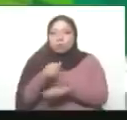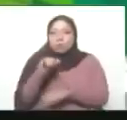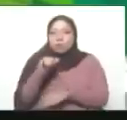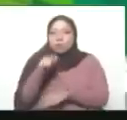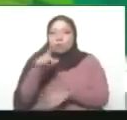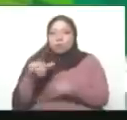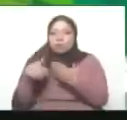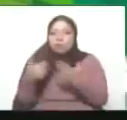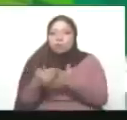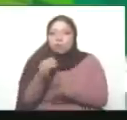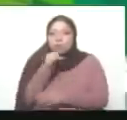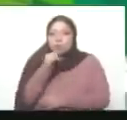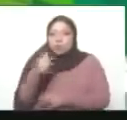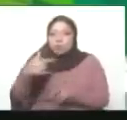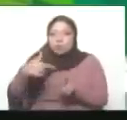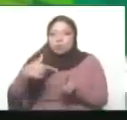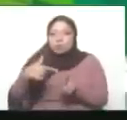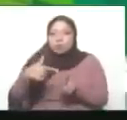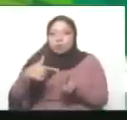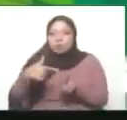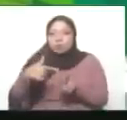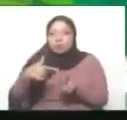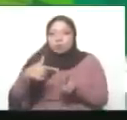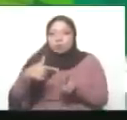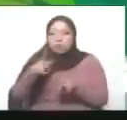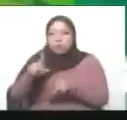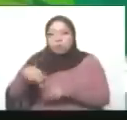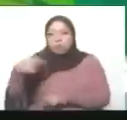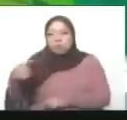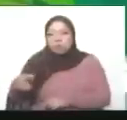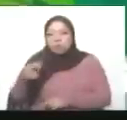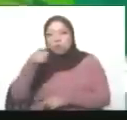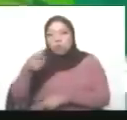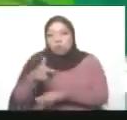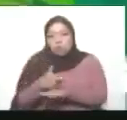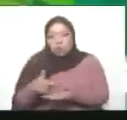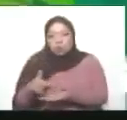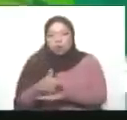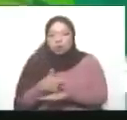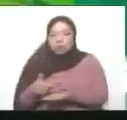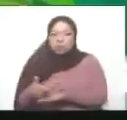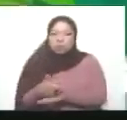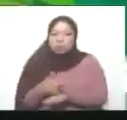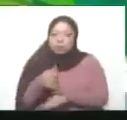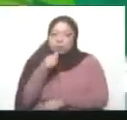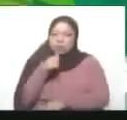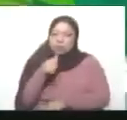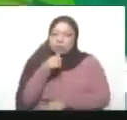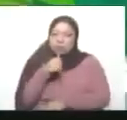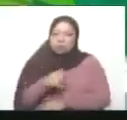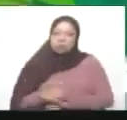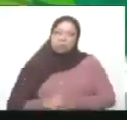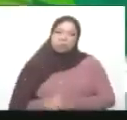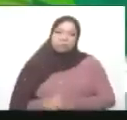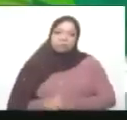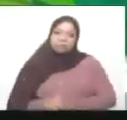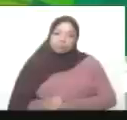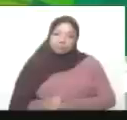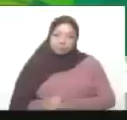angarita cuando el gobierno los gobiernos del General Marcos Pérez Jiménez